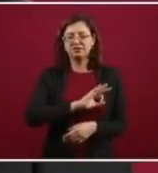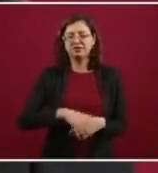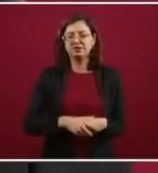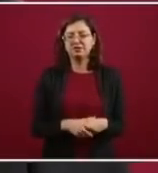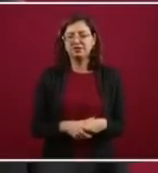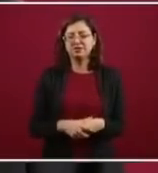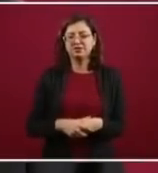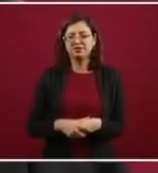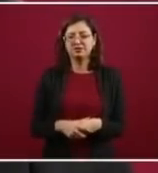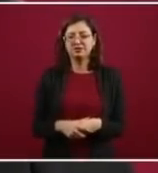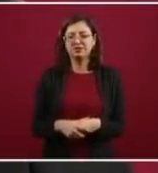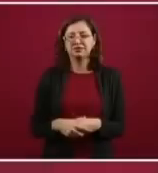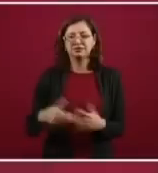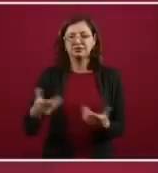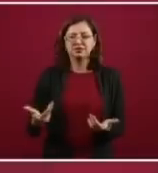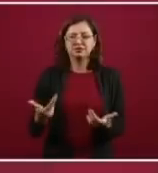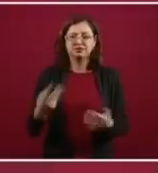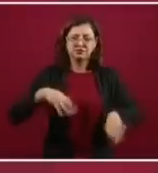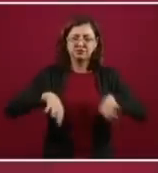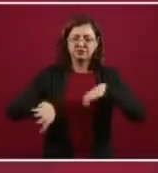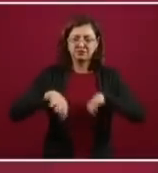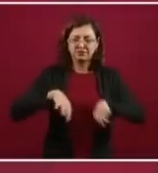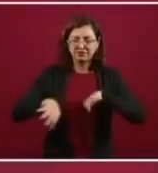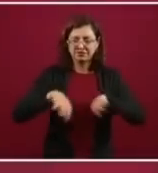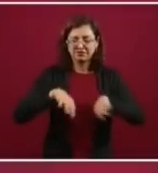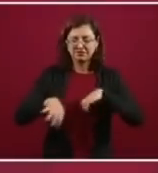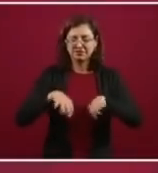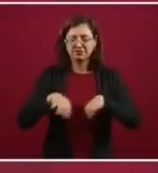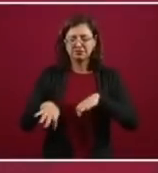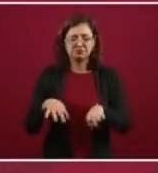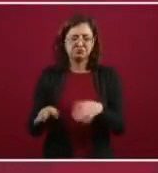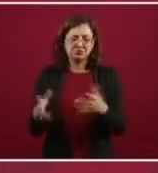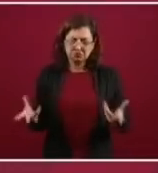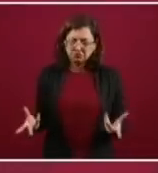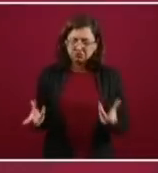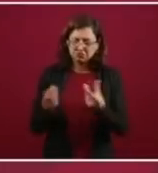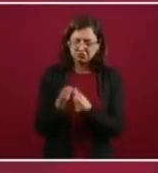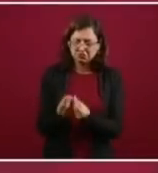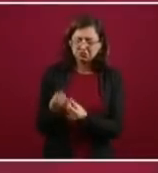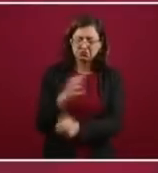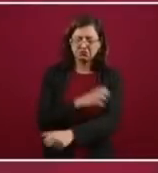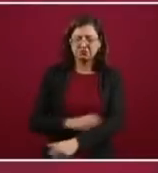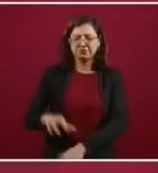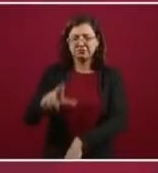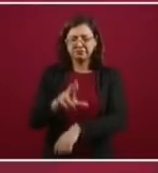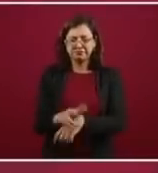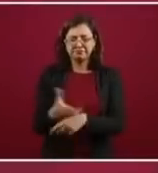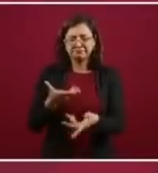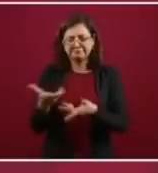y estamos trabajando de manera coordinada,